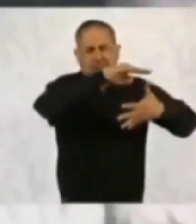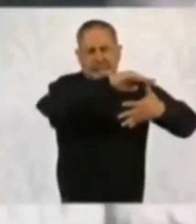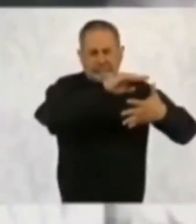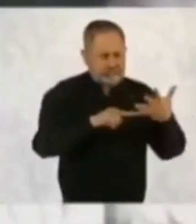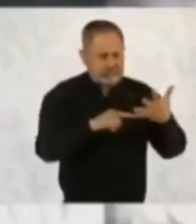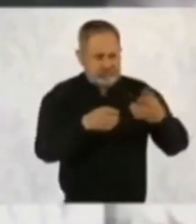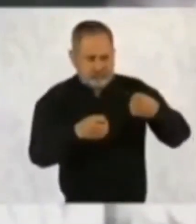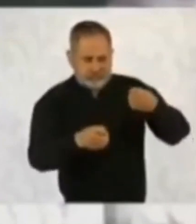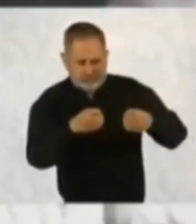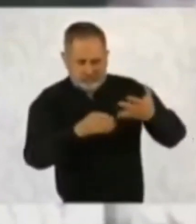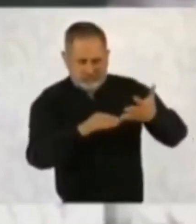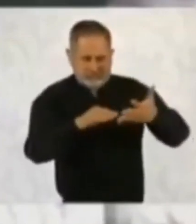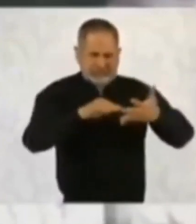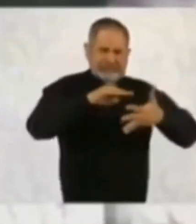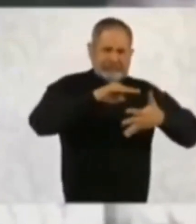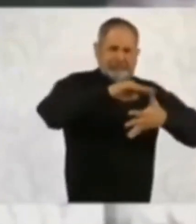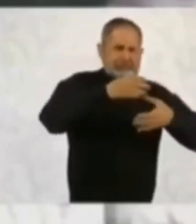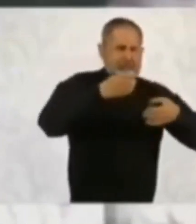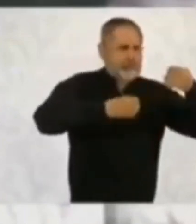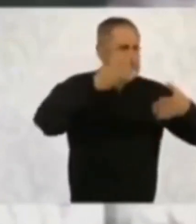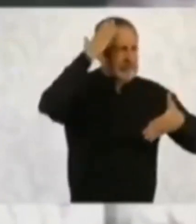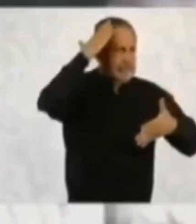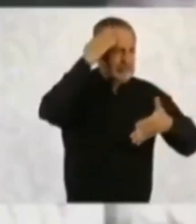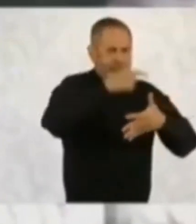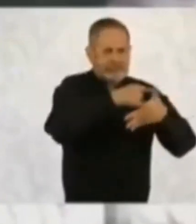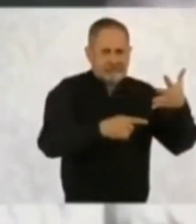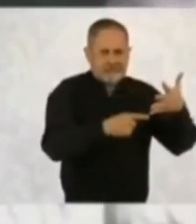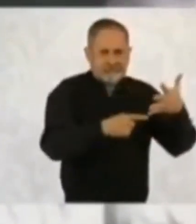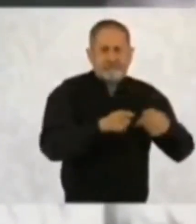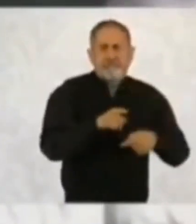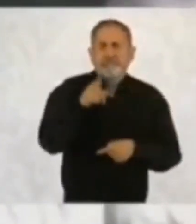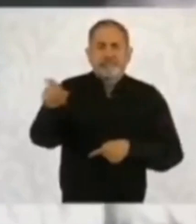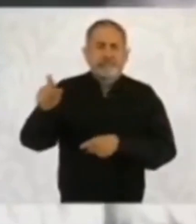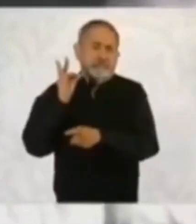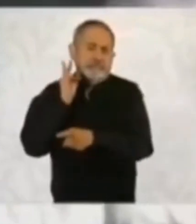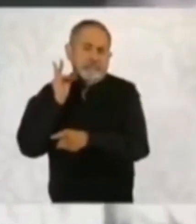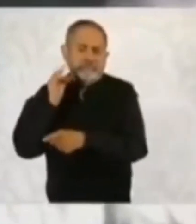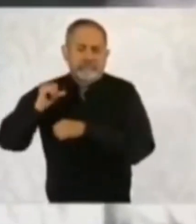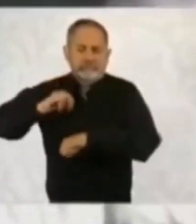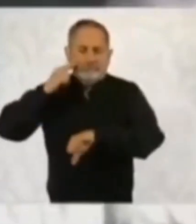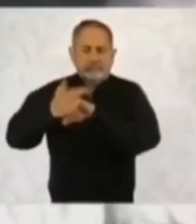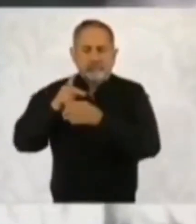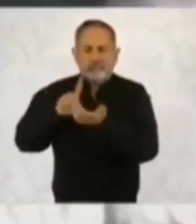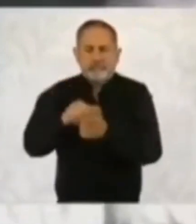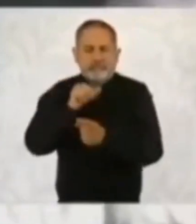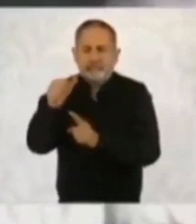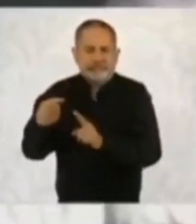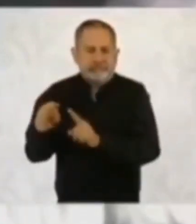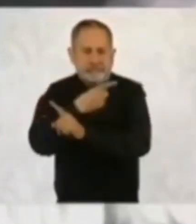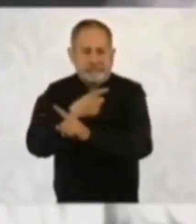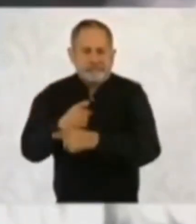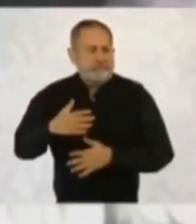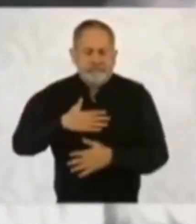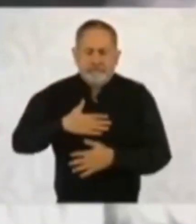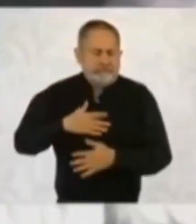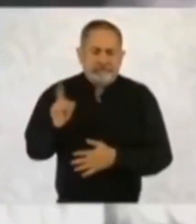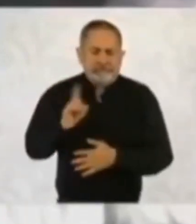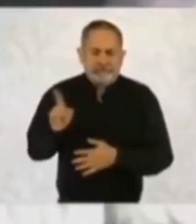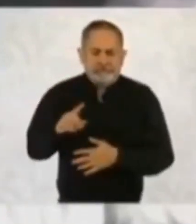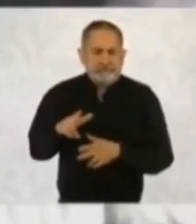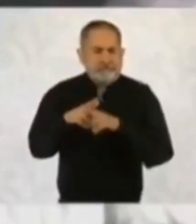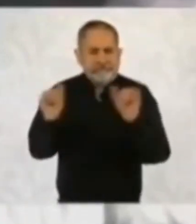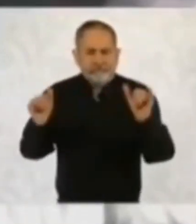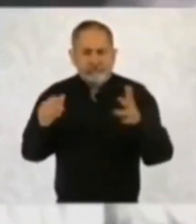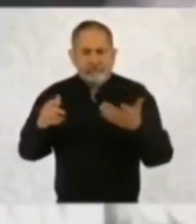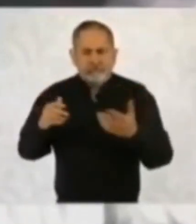ministro de la Corte. Es decir, no es ya la Fiscalía autoridad. Ya nosotros no somos